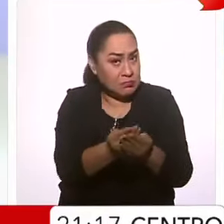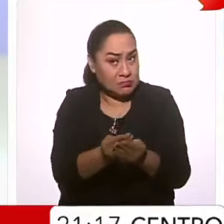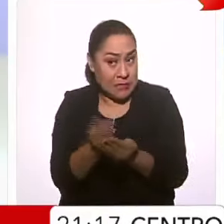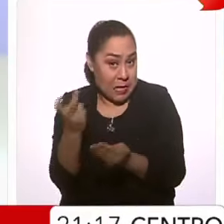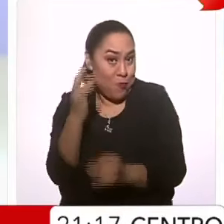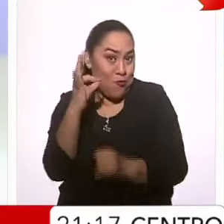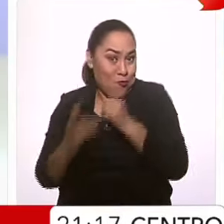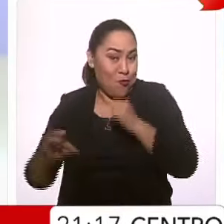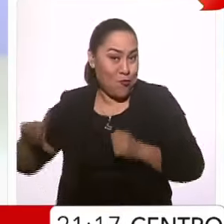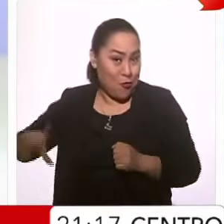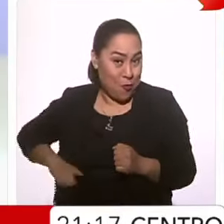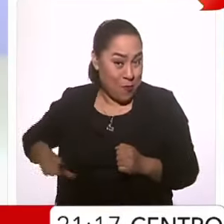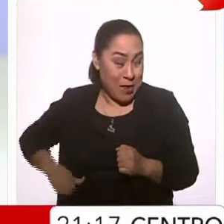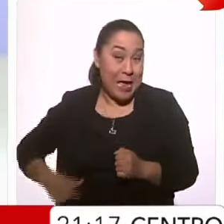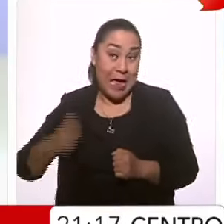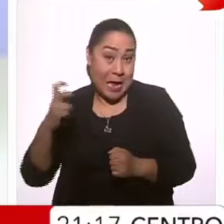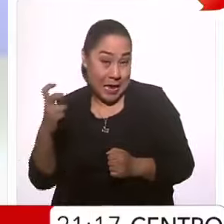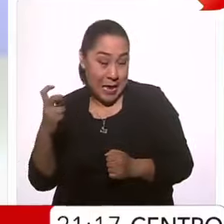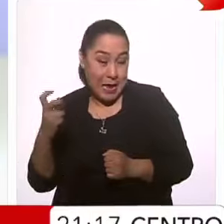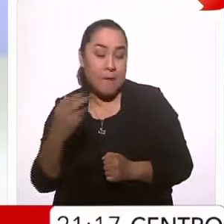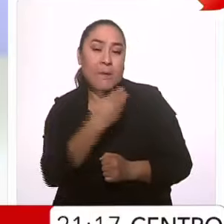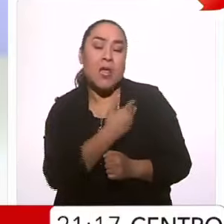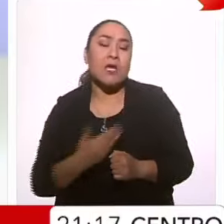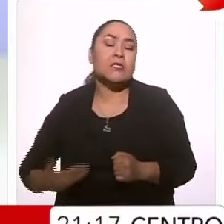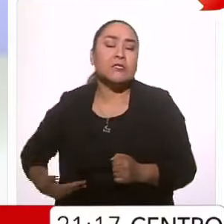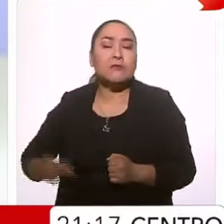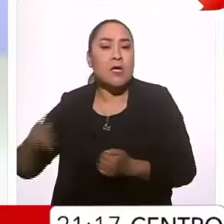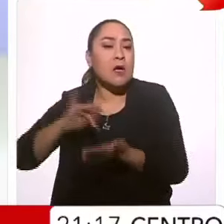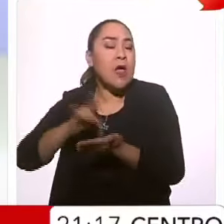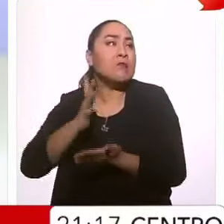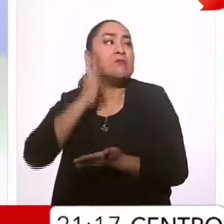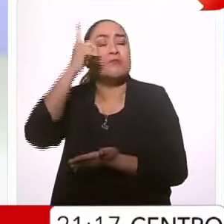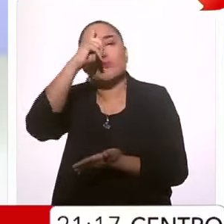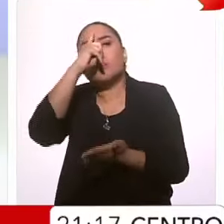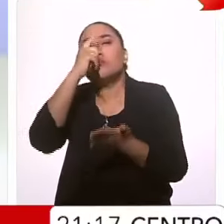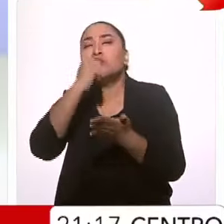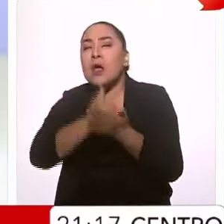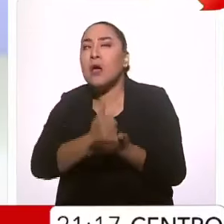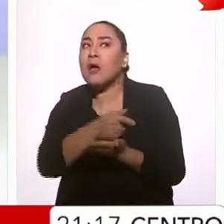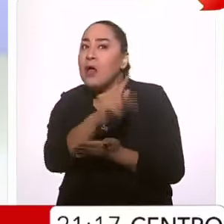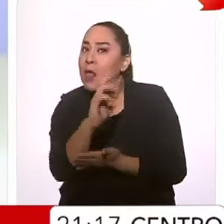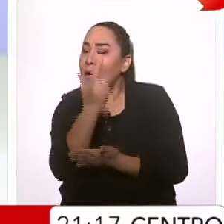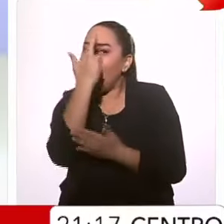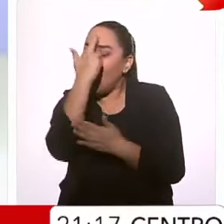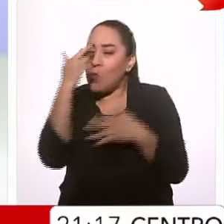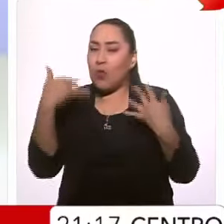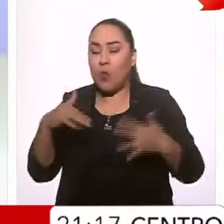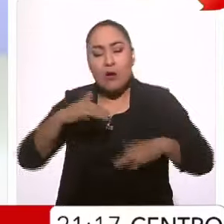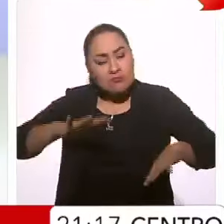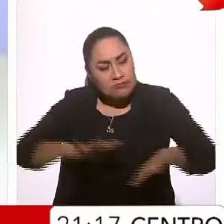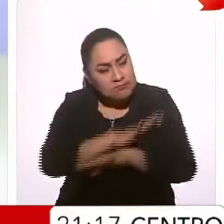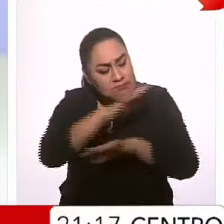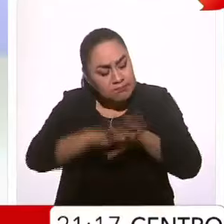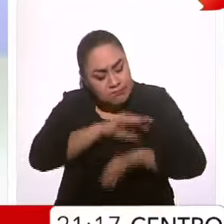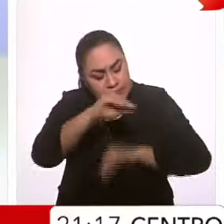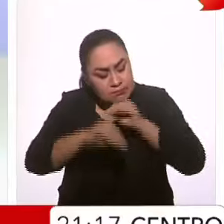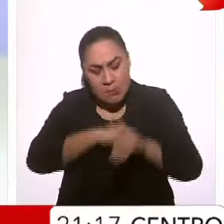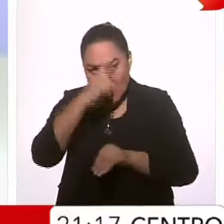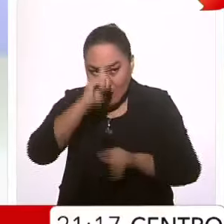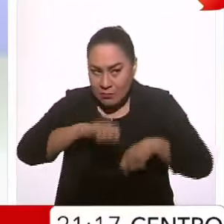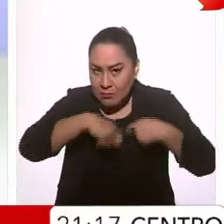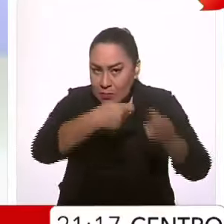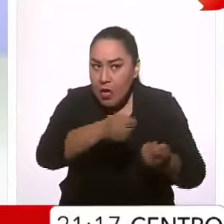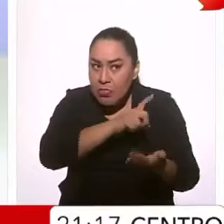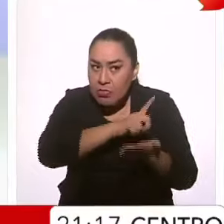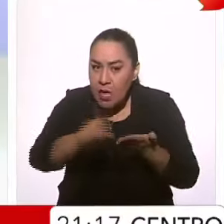que trascenderá en la historia como el gran constructor de este nuevo Estado de derechos y de libertades